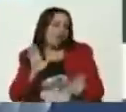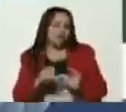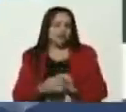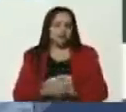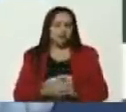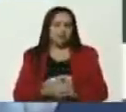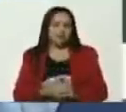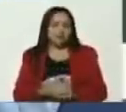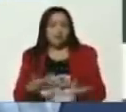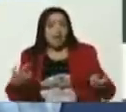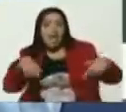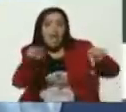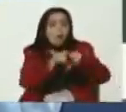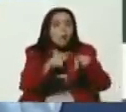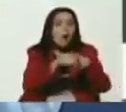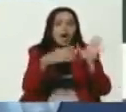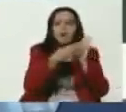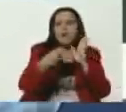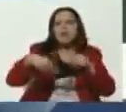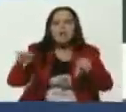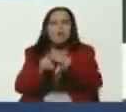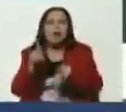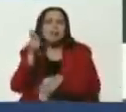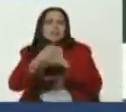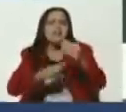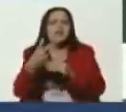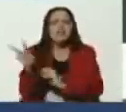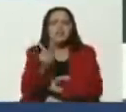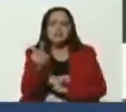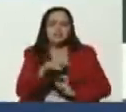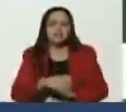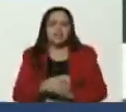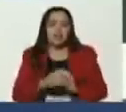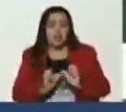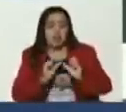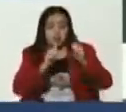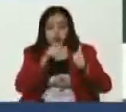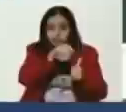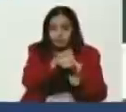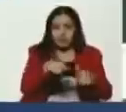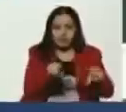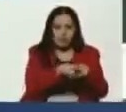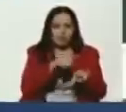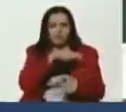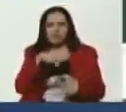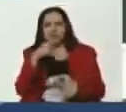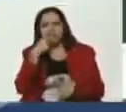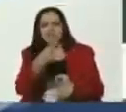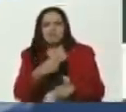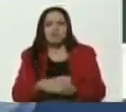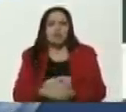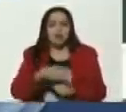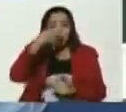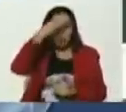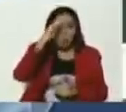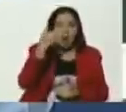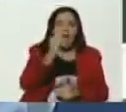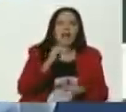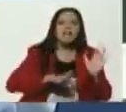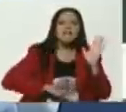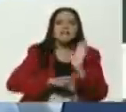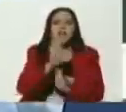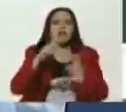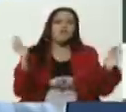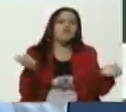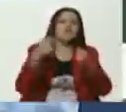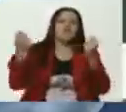No nos extrañe, porque es el mismo guión. Cuando comenzó eso, nosotros dijimos que sobre Cuba se estaba desarrollando una gran